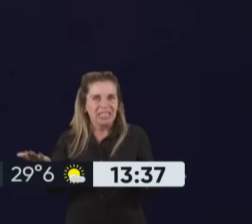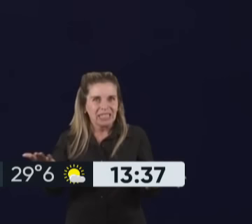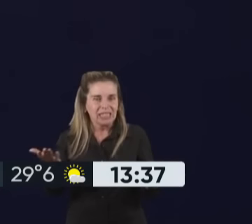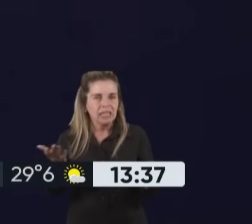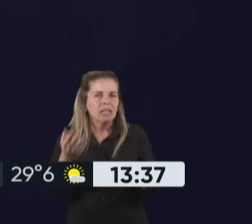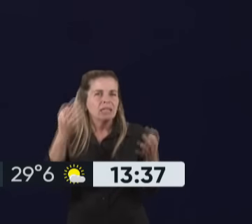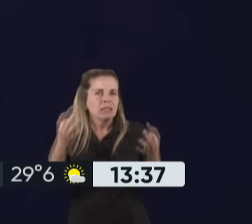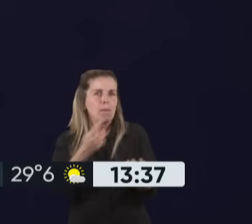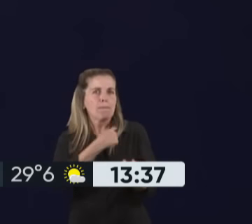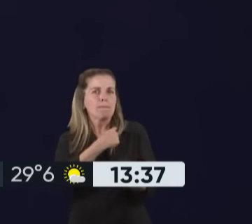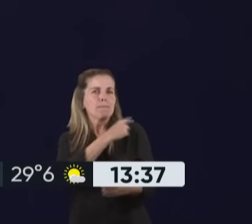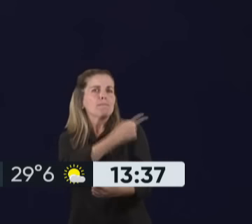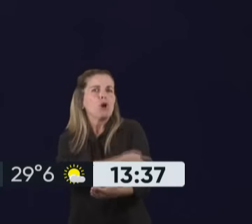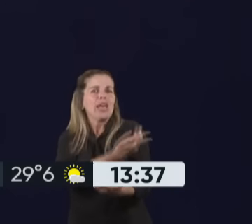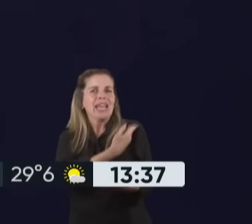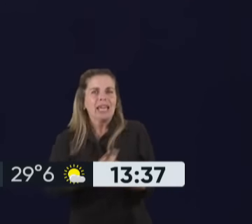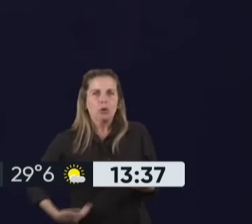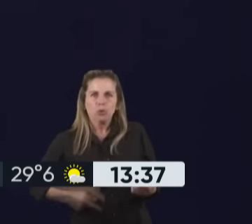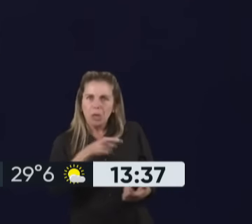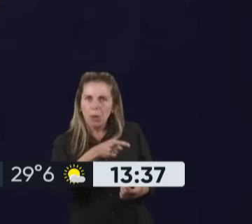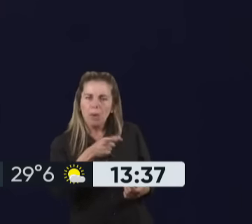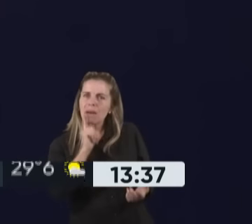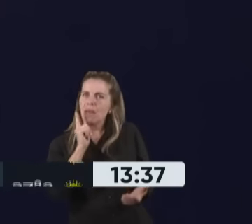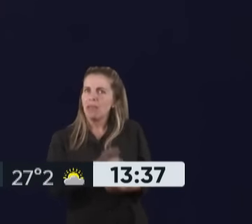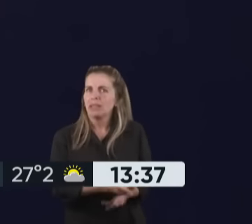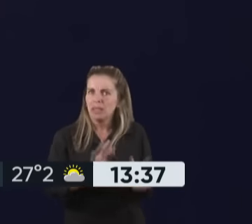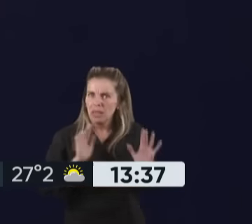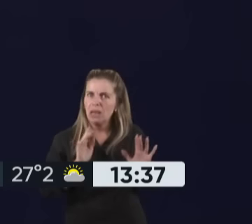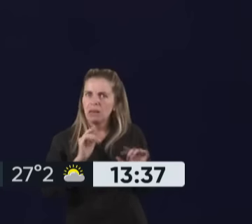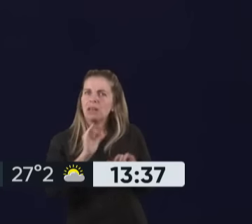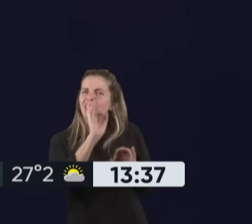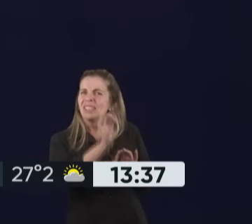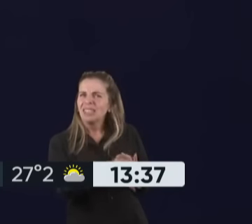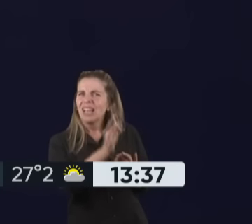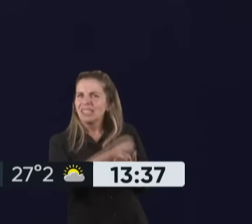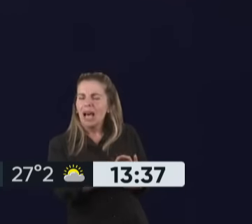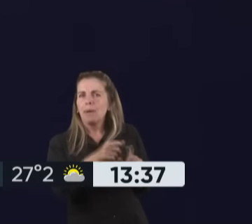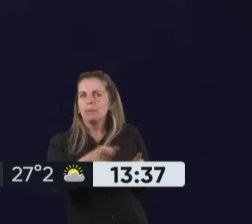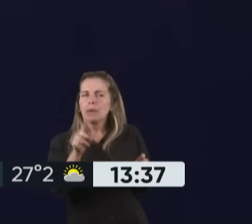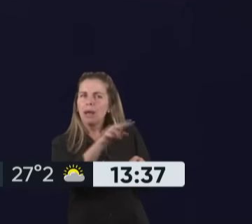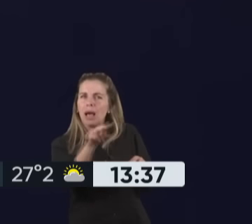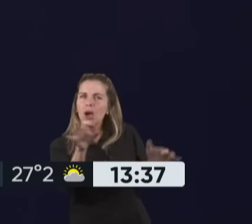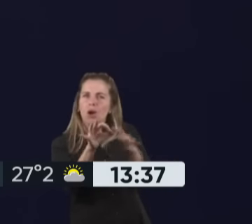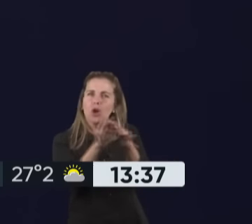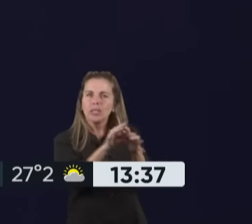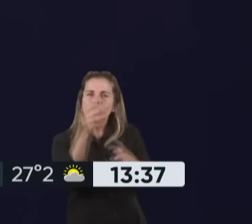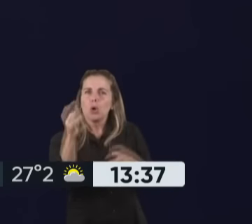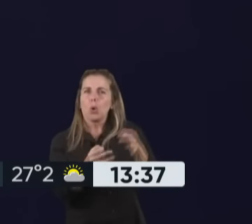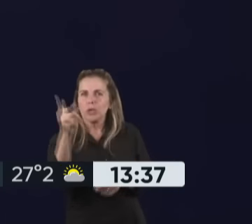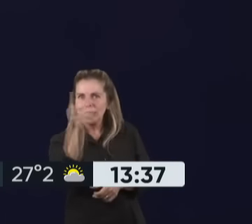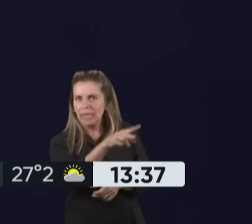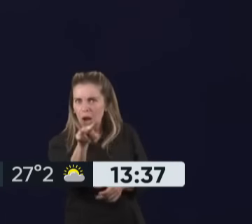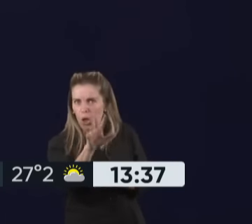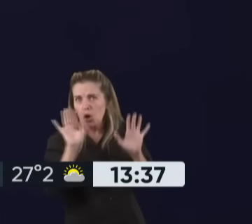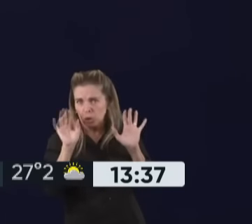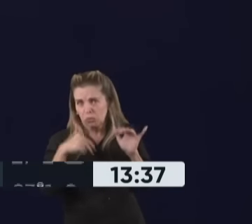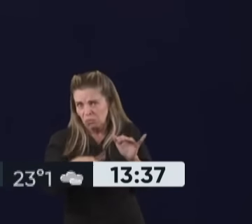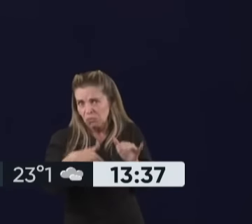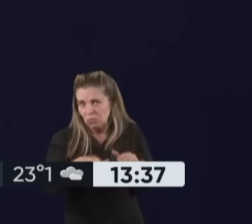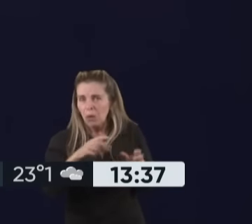el Poder Ejecutivo, que ya va recibiendo las ternas del Consejo de la Magistratura, y en tiempo oportuno